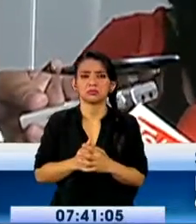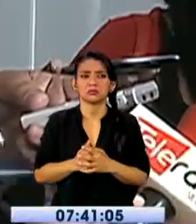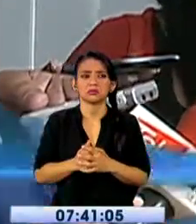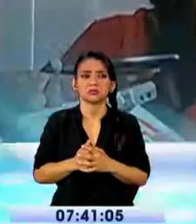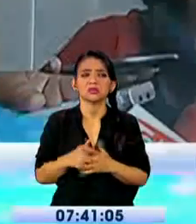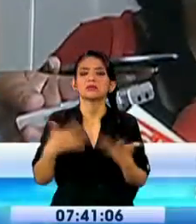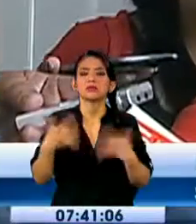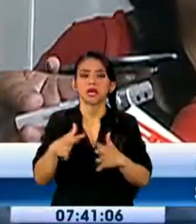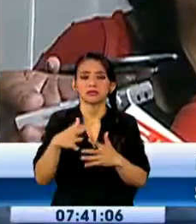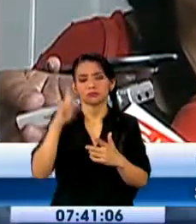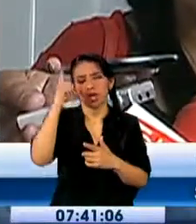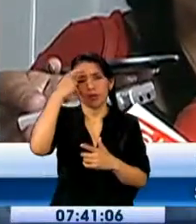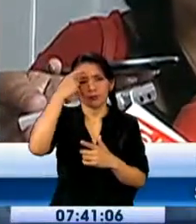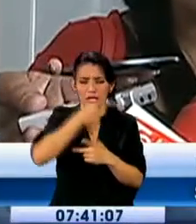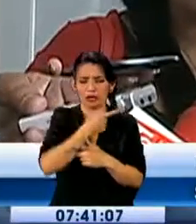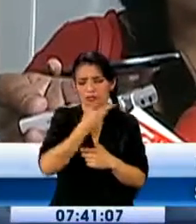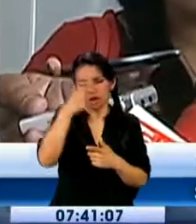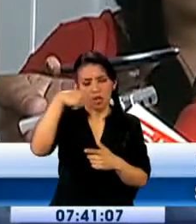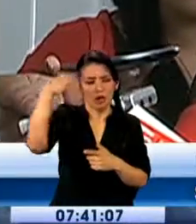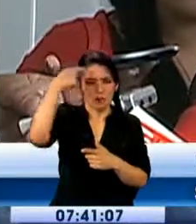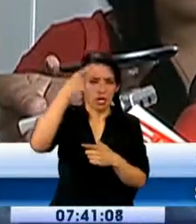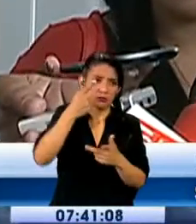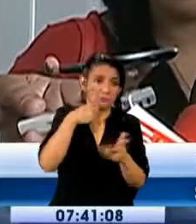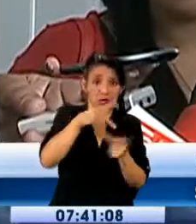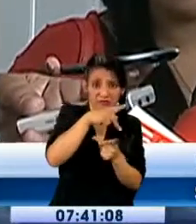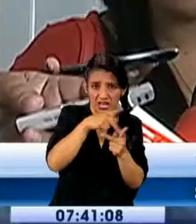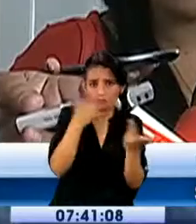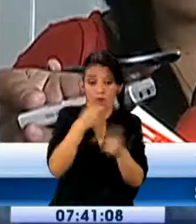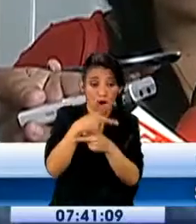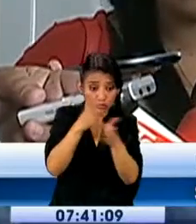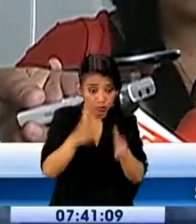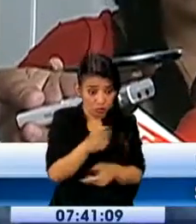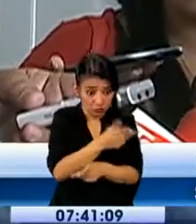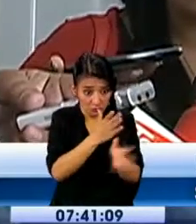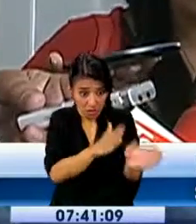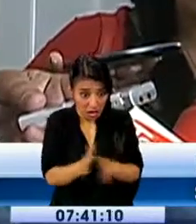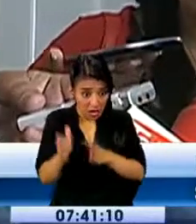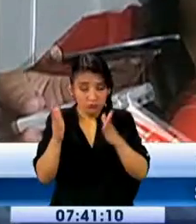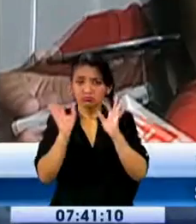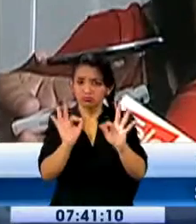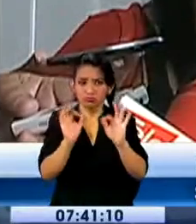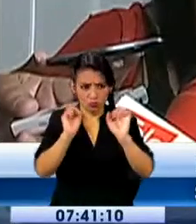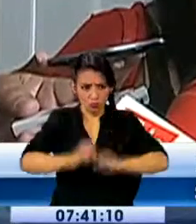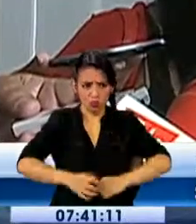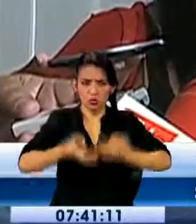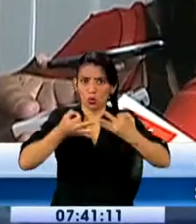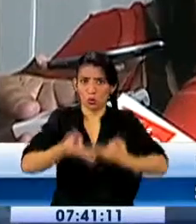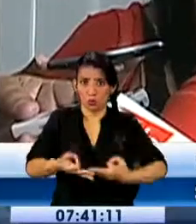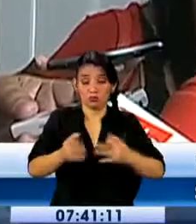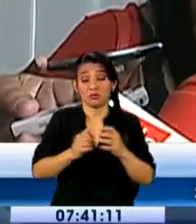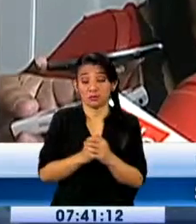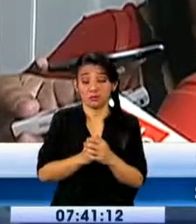de los GAT, verificando que los gobiernos autónomos descentralizados cumplan con sus planes de contingencia.